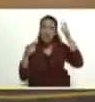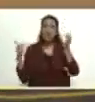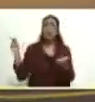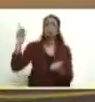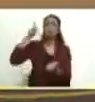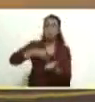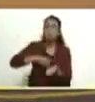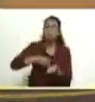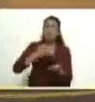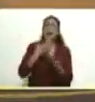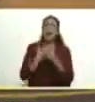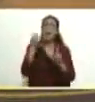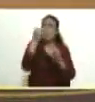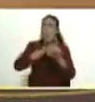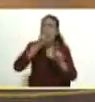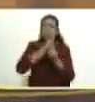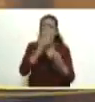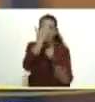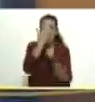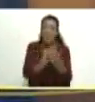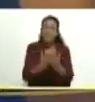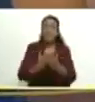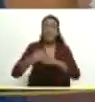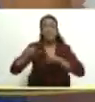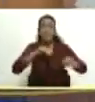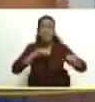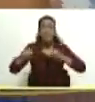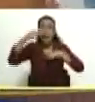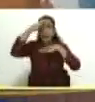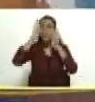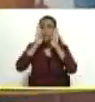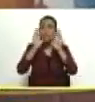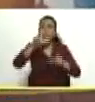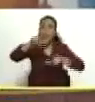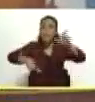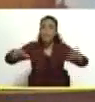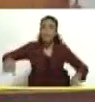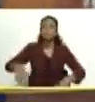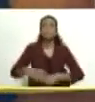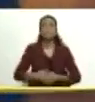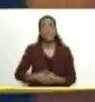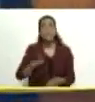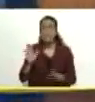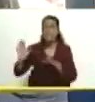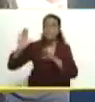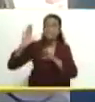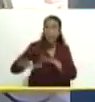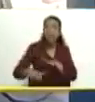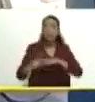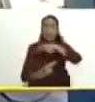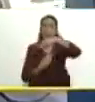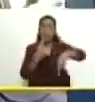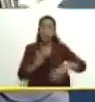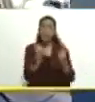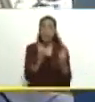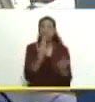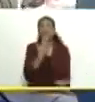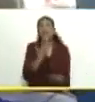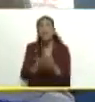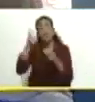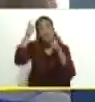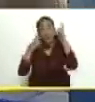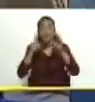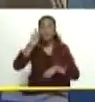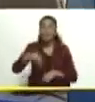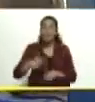aquí dando la batalla y frente. Queremos prepararnos muchísimo más para darle siempre un paso adelante a la revolución, porque tenemos mucho que agradecerle. Gracias a